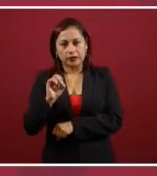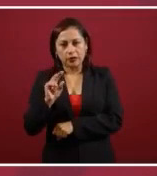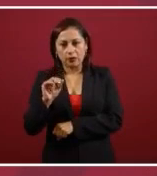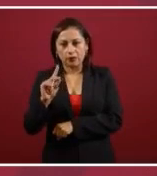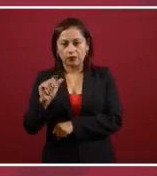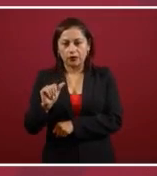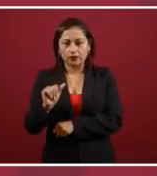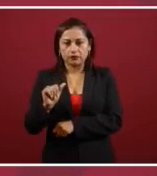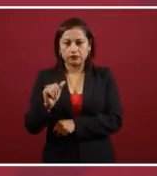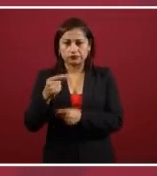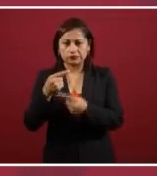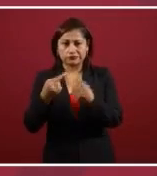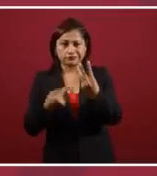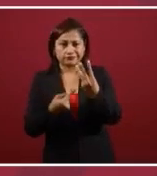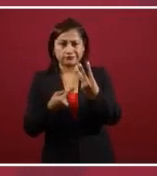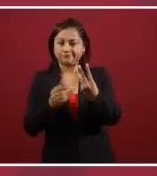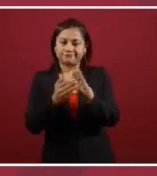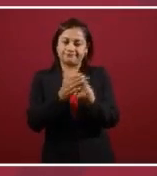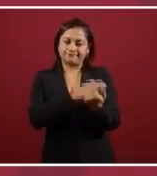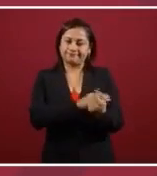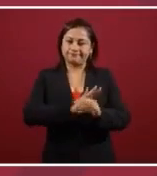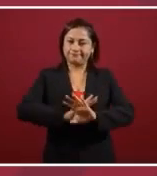no.